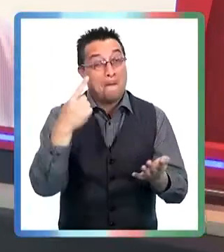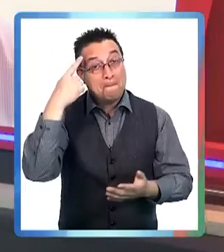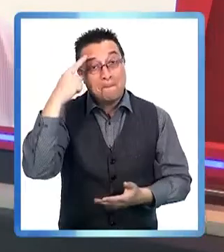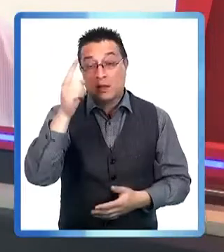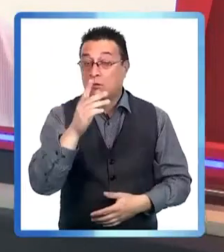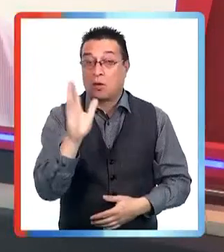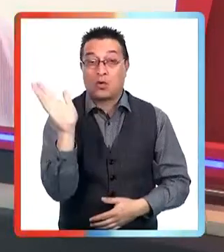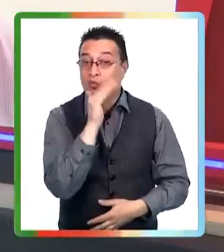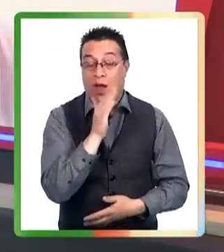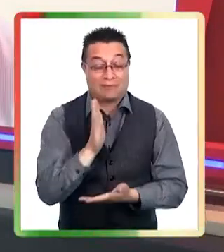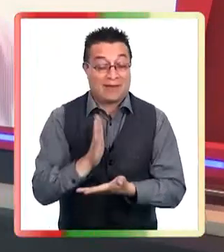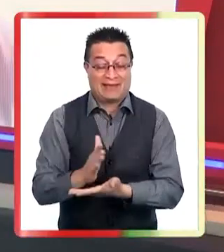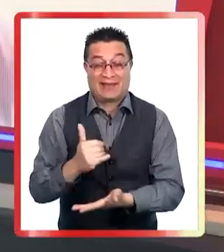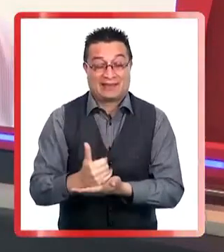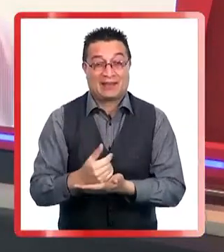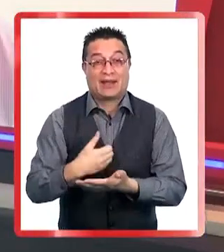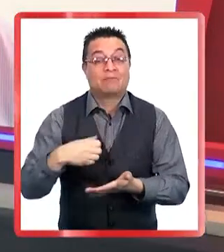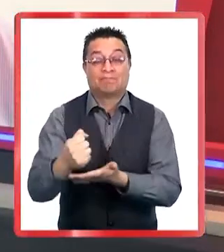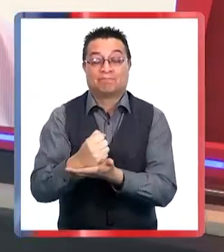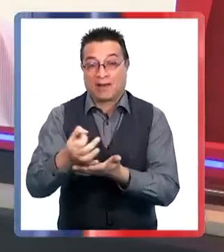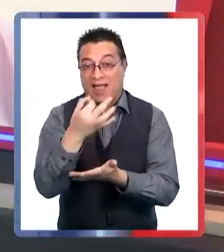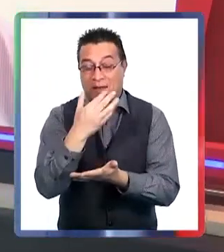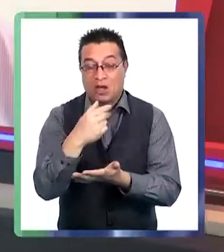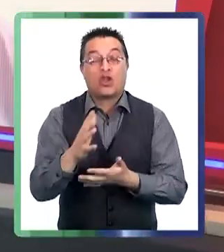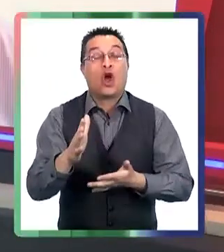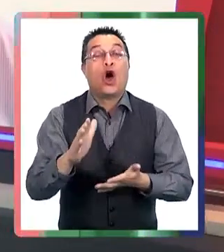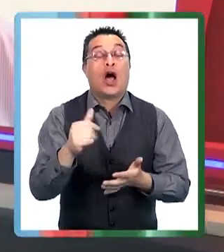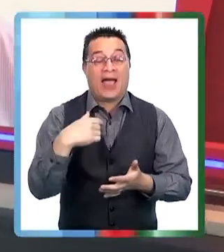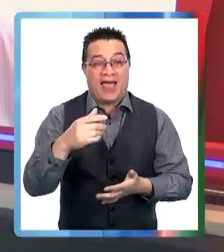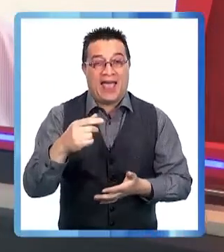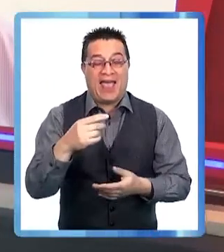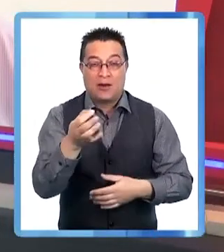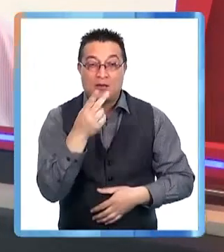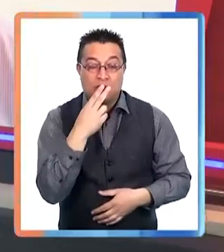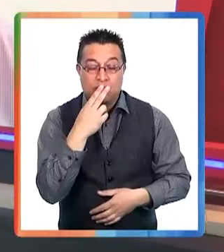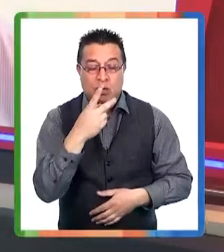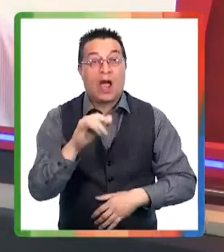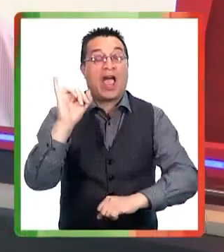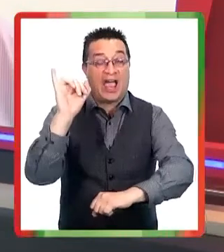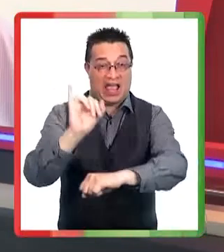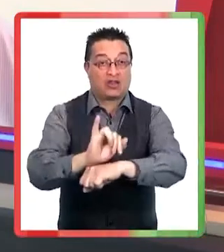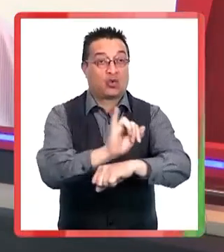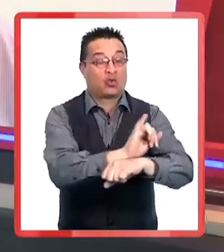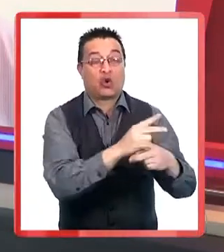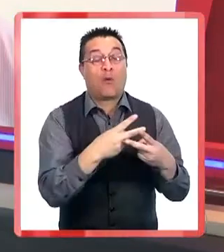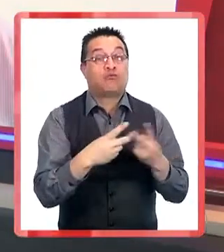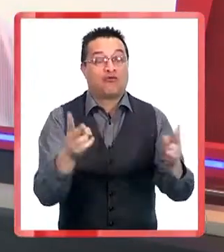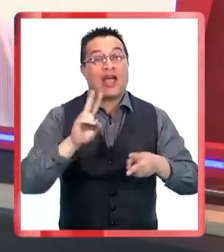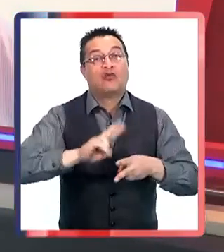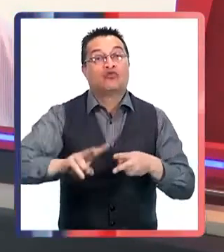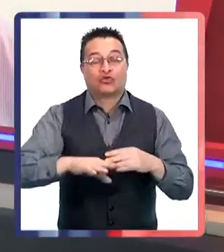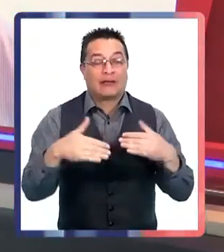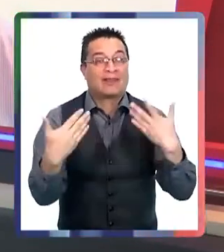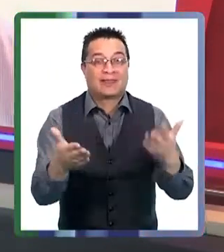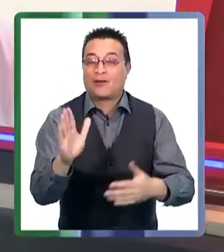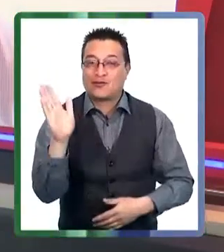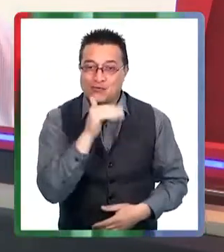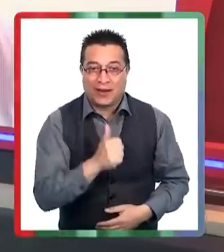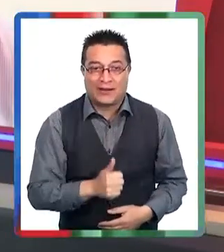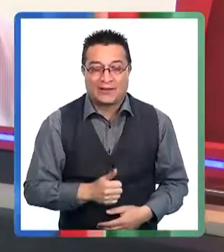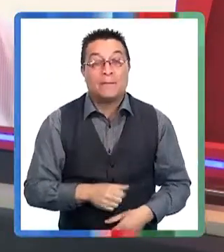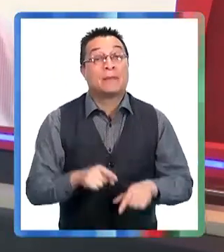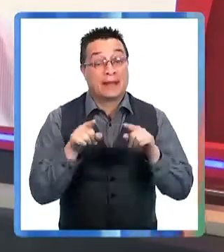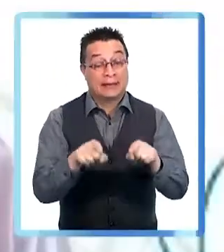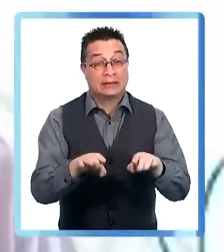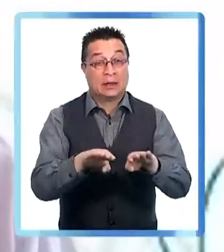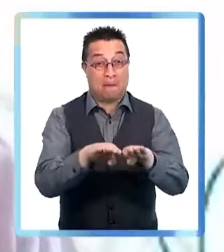embargo, no hay una estrategia de tratamiento de tabaquismo a nivel de instituciones públicas. O sea,